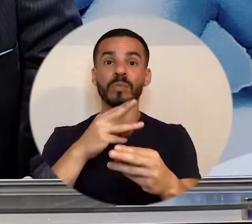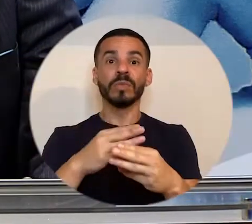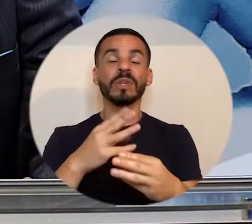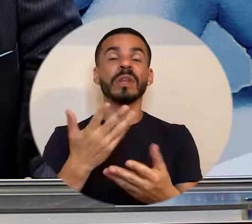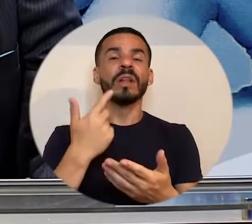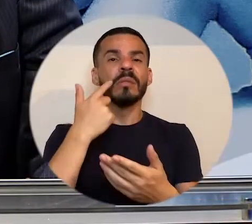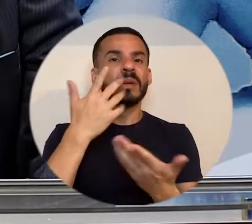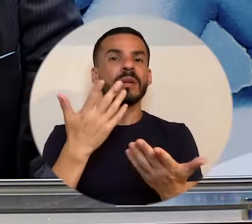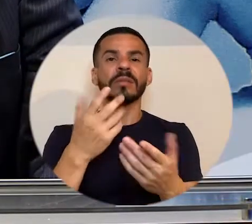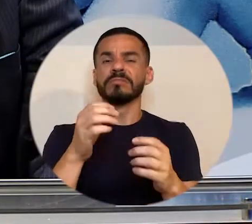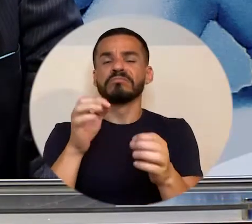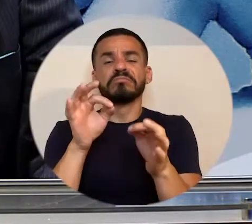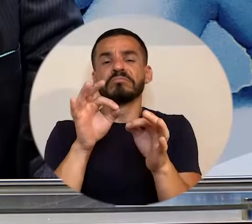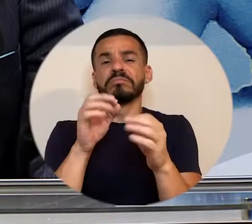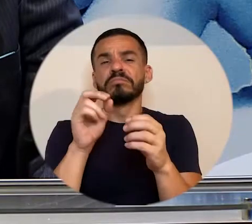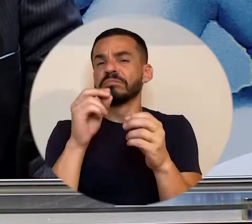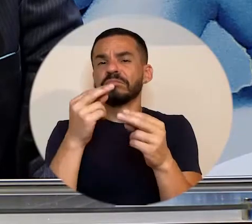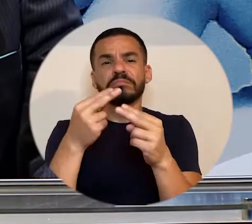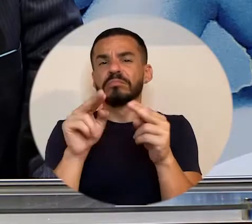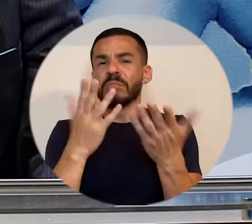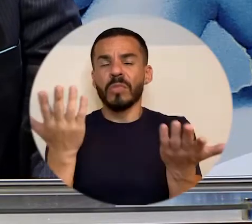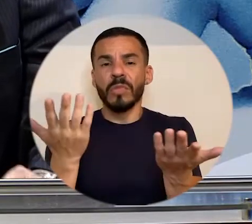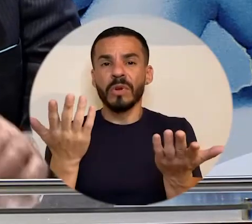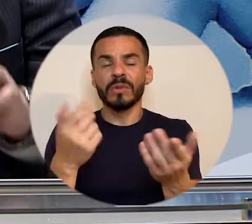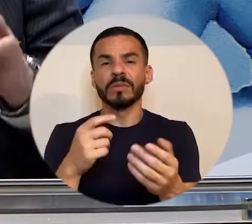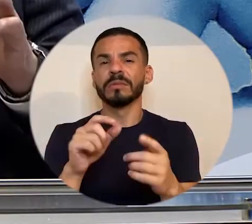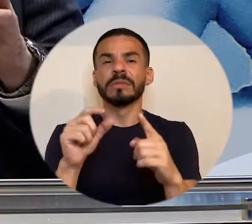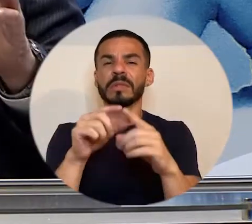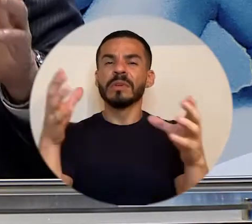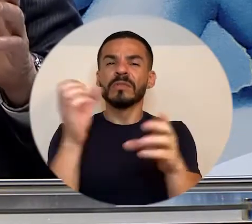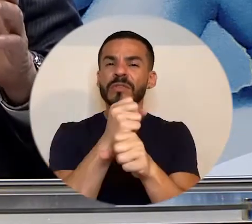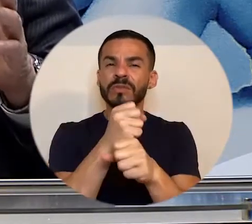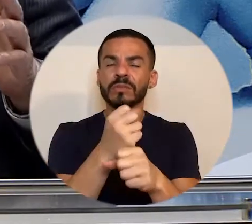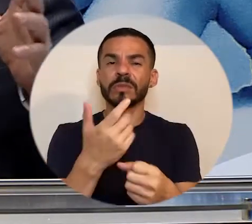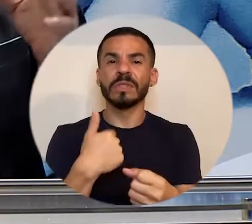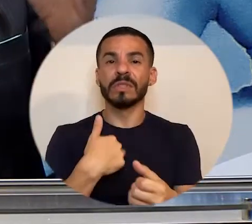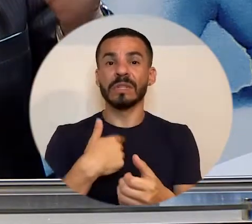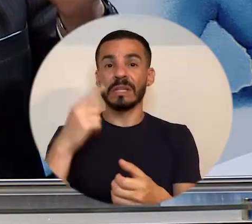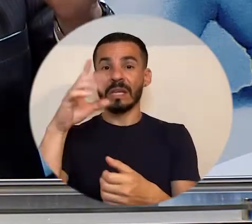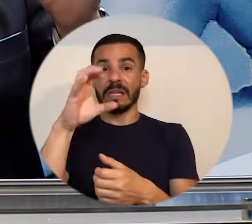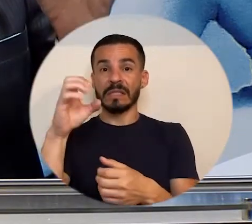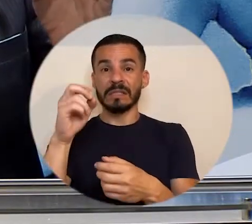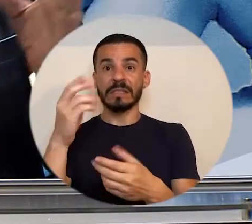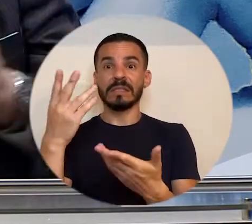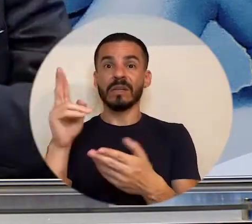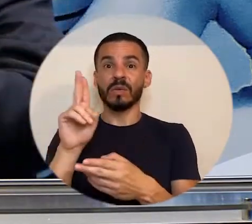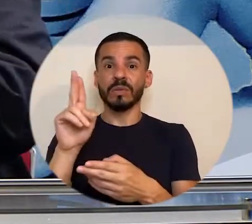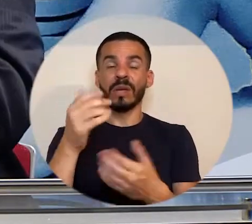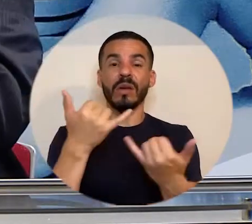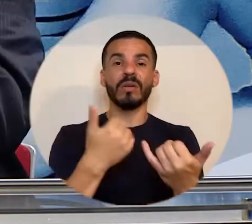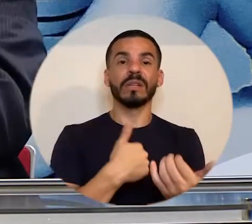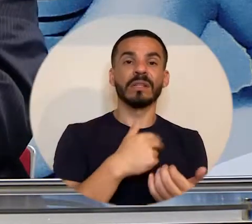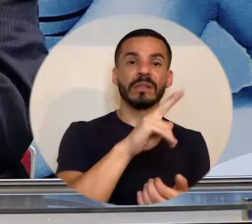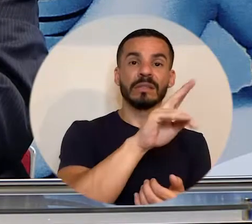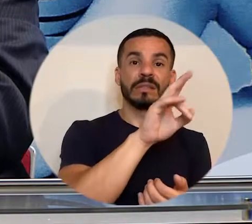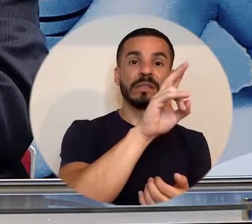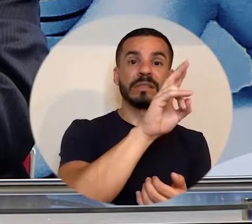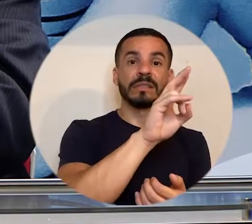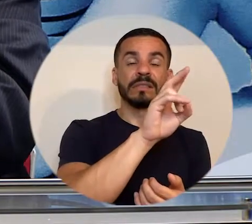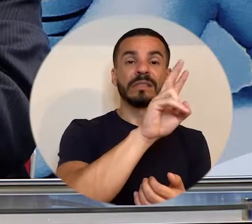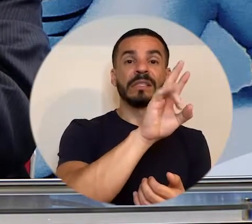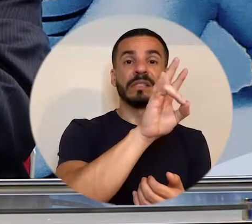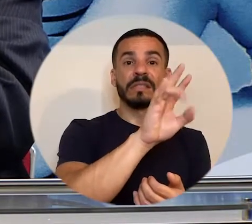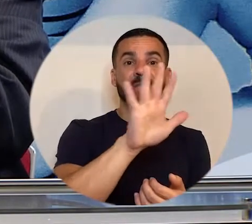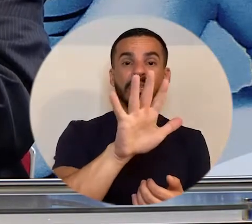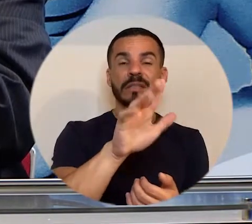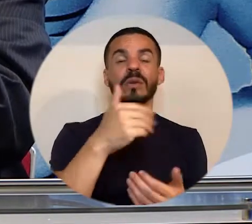nos vemos que son ínfimos. Para ponerlo en pocas palabras, si yo tenía 100 unidades, ahora tengo